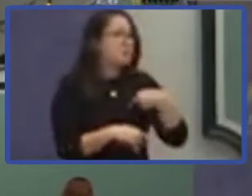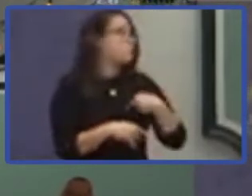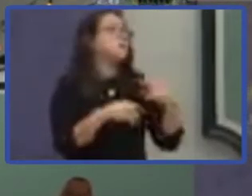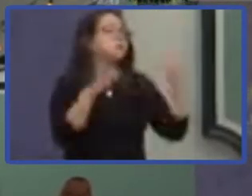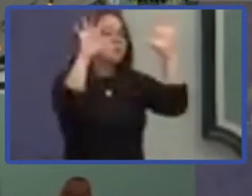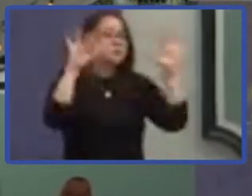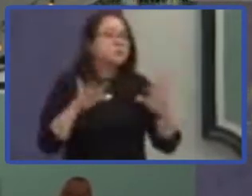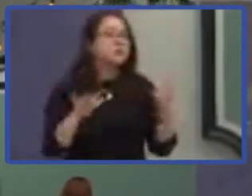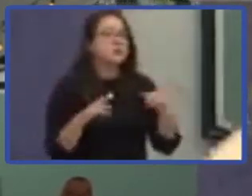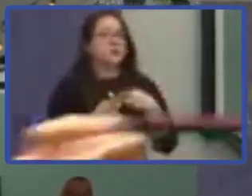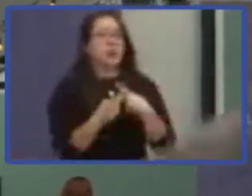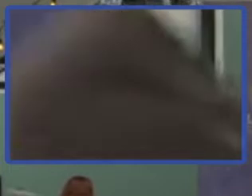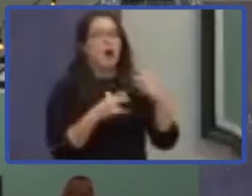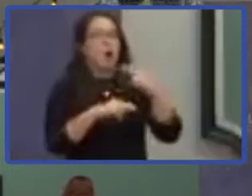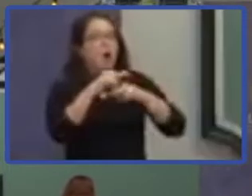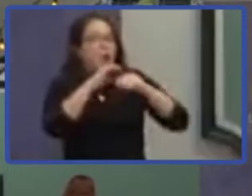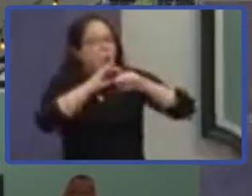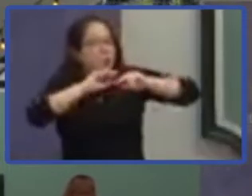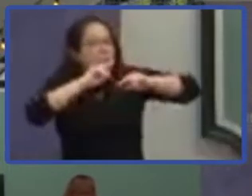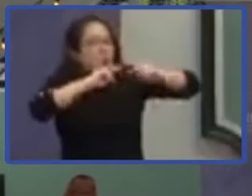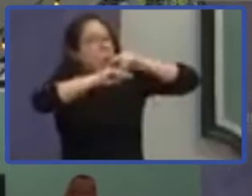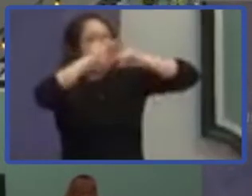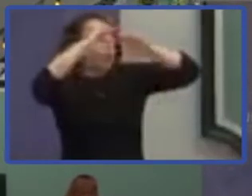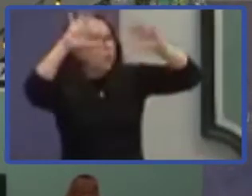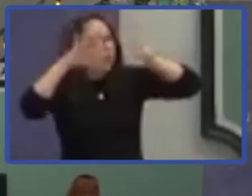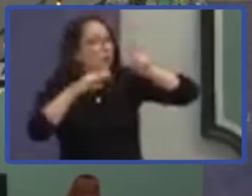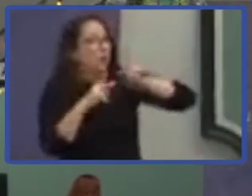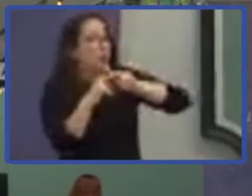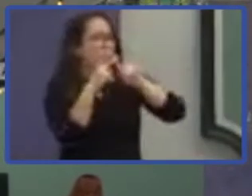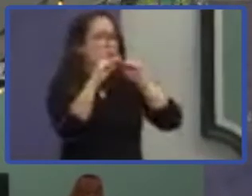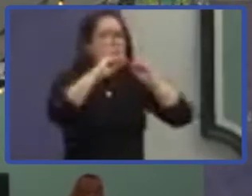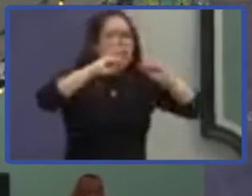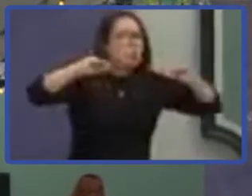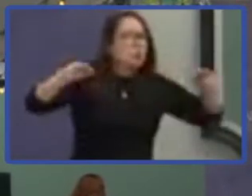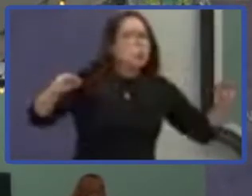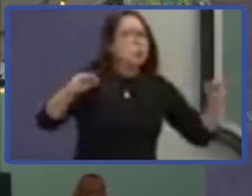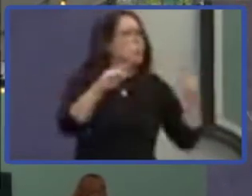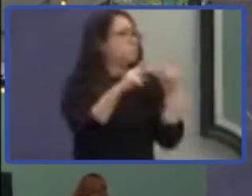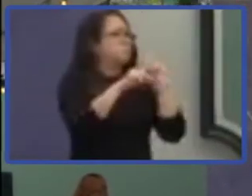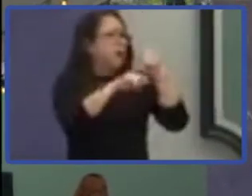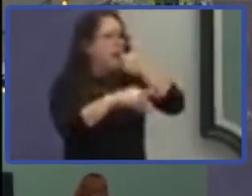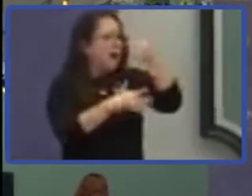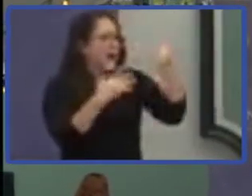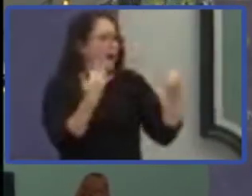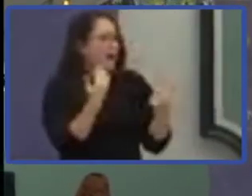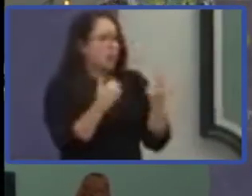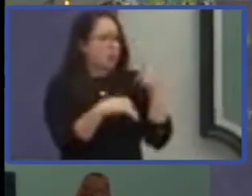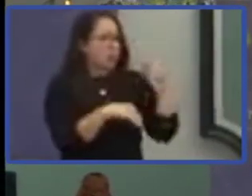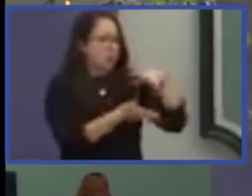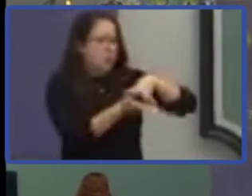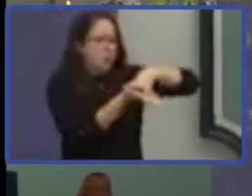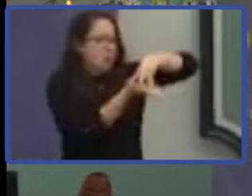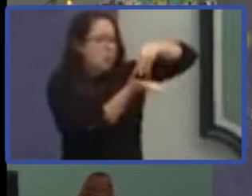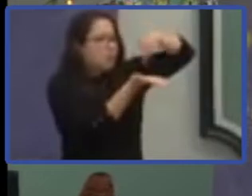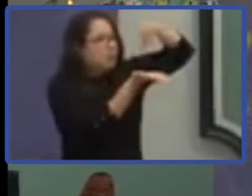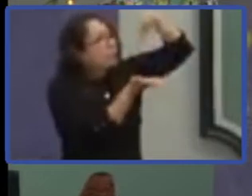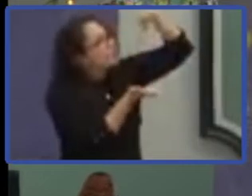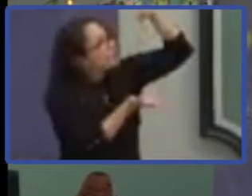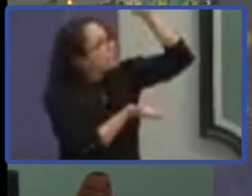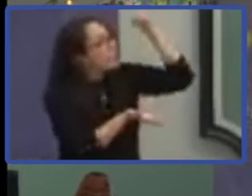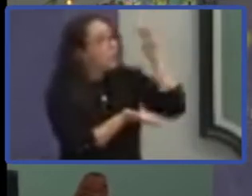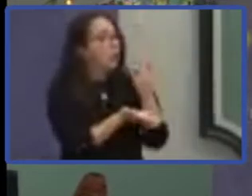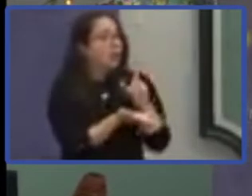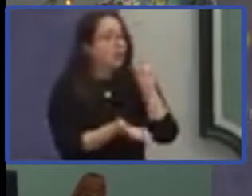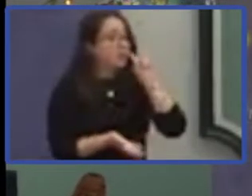vapor de agua vi convexos desiertos ecuatoriales y cada uno de sus granos de arena vi en hibernes a una